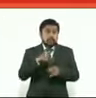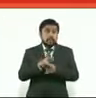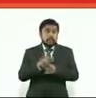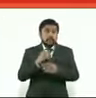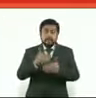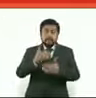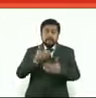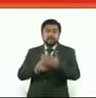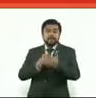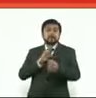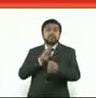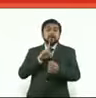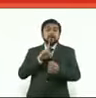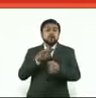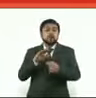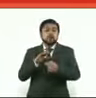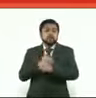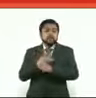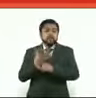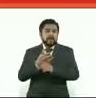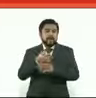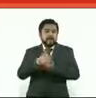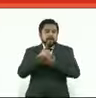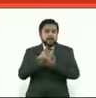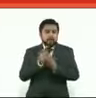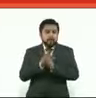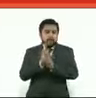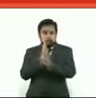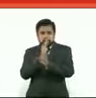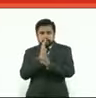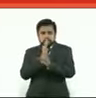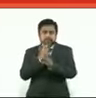que va atrás. Es un 2-3% menor por el viento.